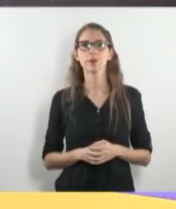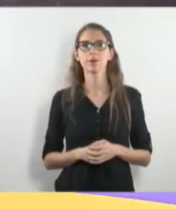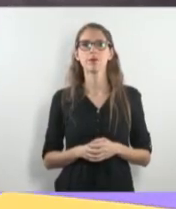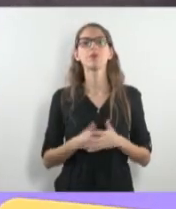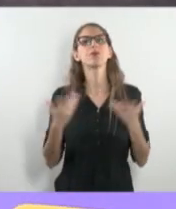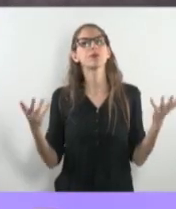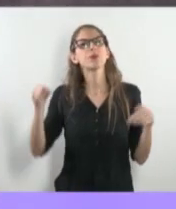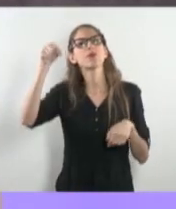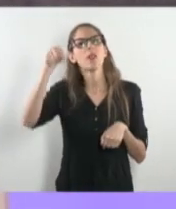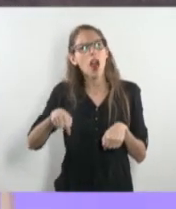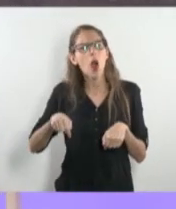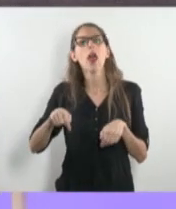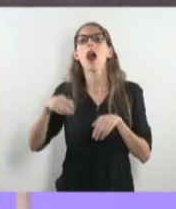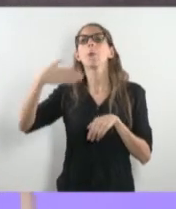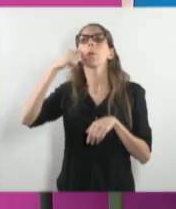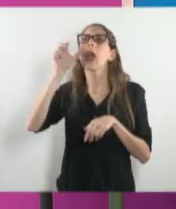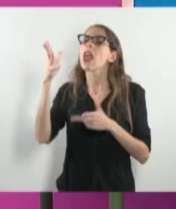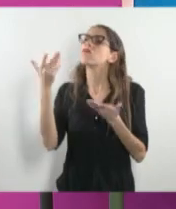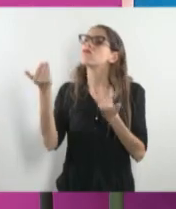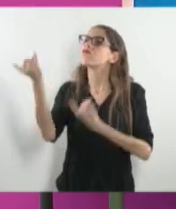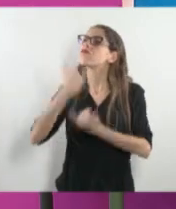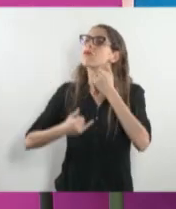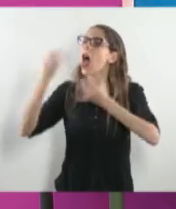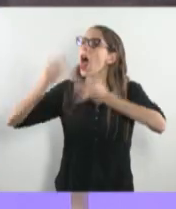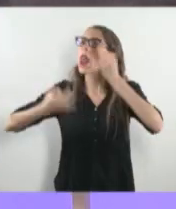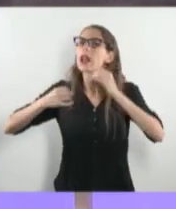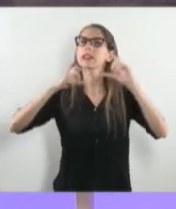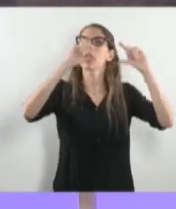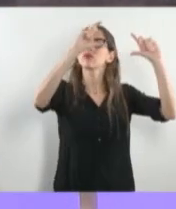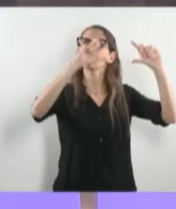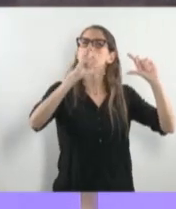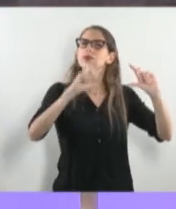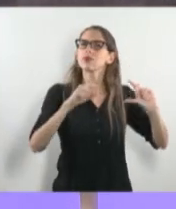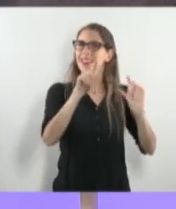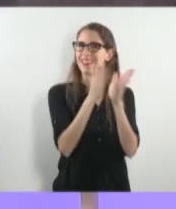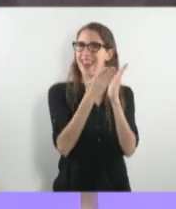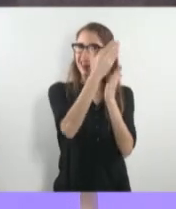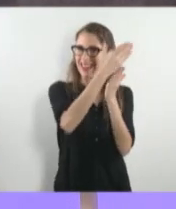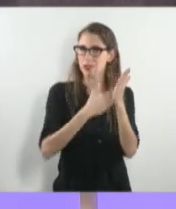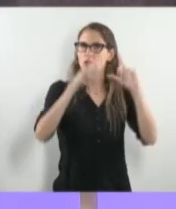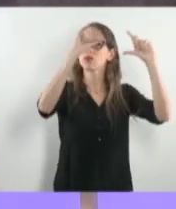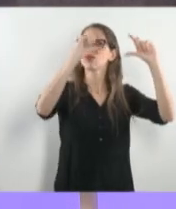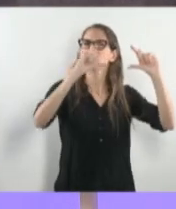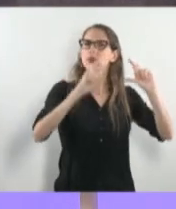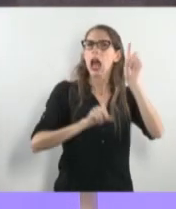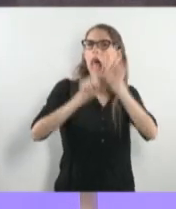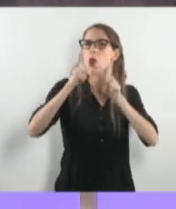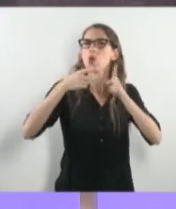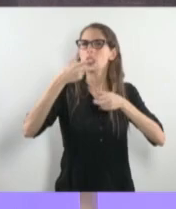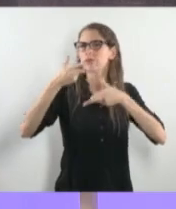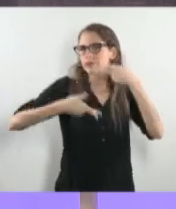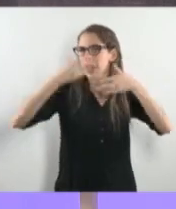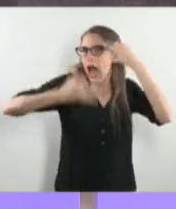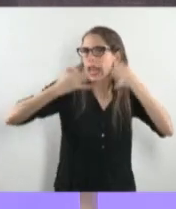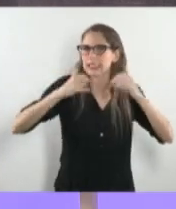Vamos a empezar, Mariela, a analizar algunas estrofas, ¿no?, de este texto. Y digo estrofas y te pregunto